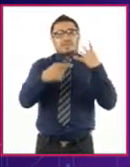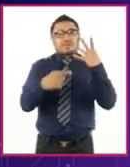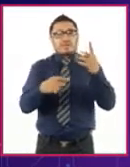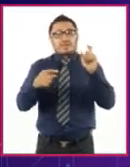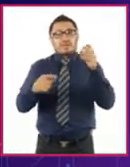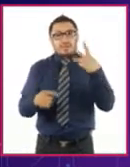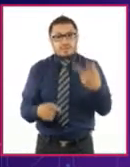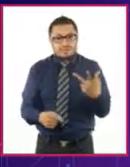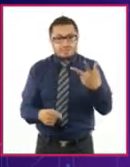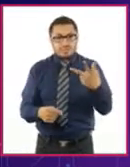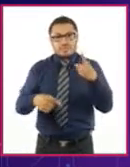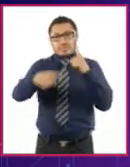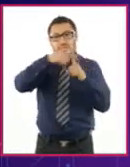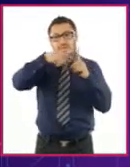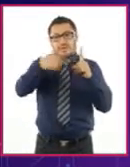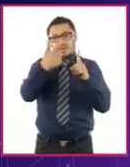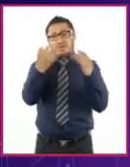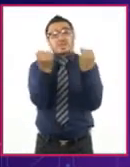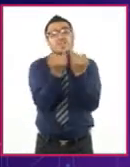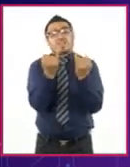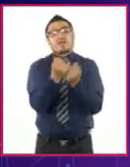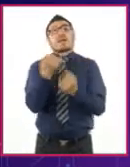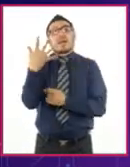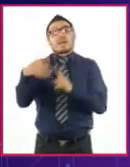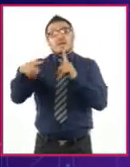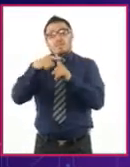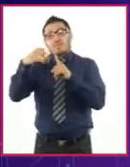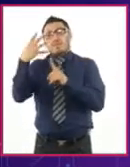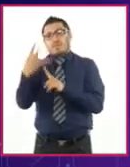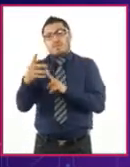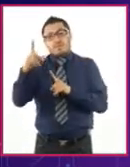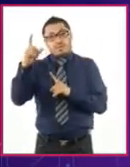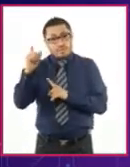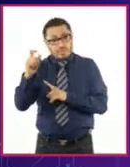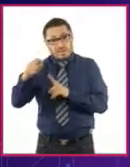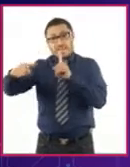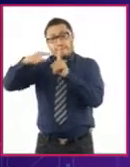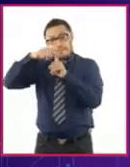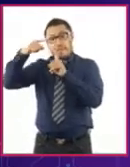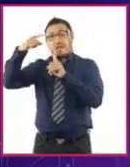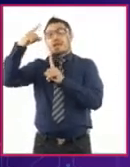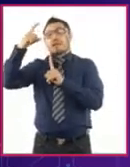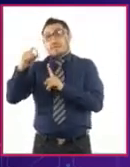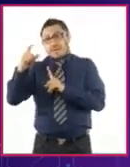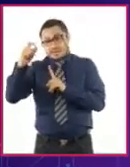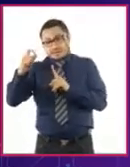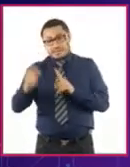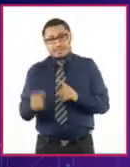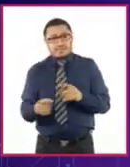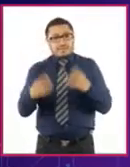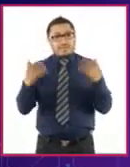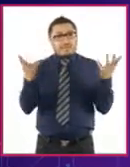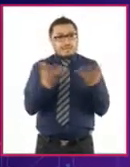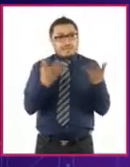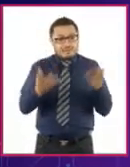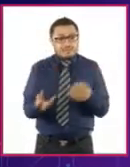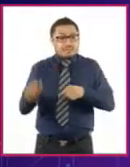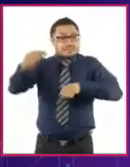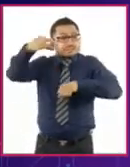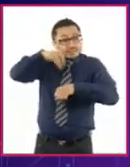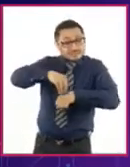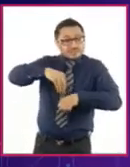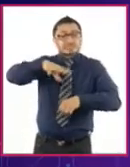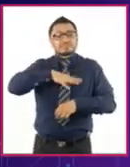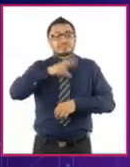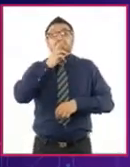más 12 es igual a 5 por 4, 20 más 20. Al realizar la adición,